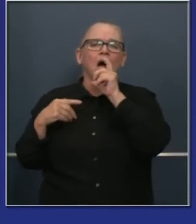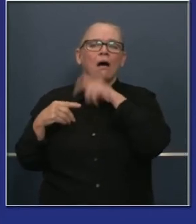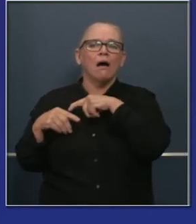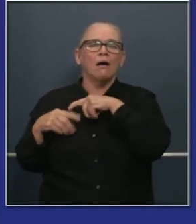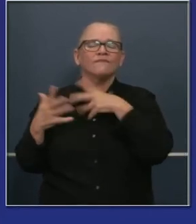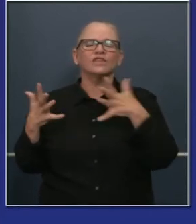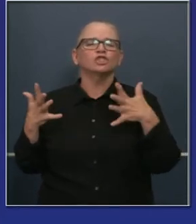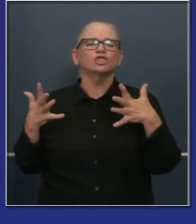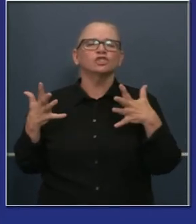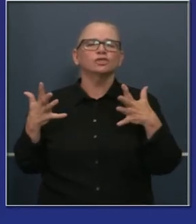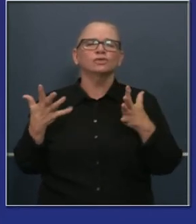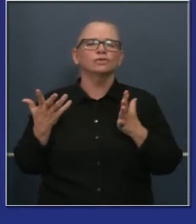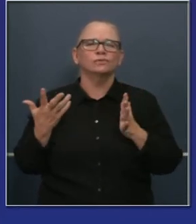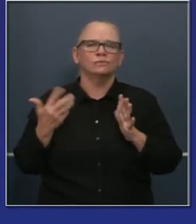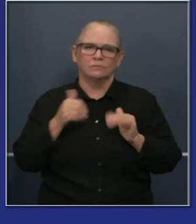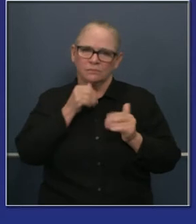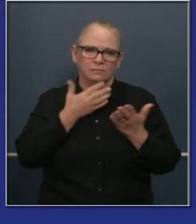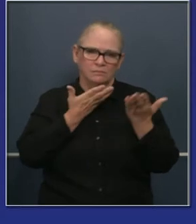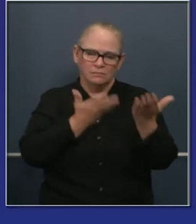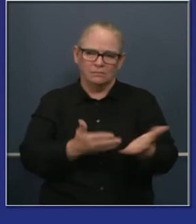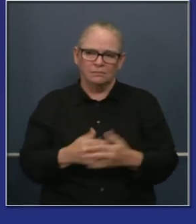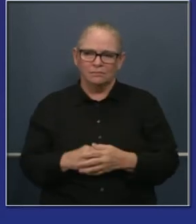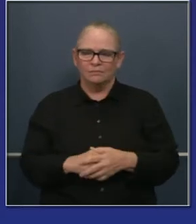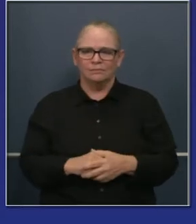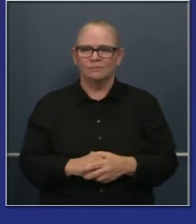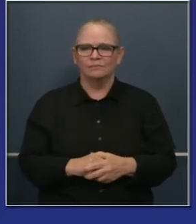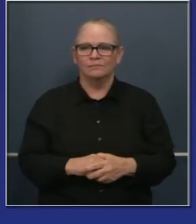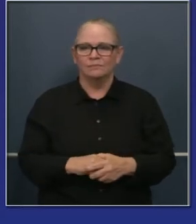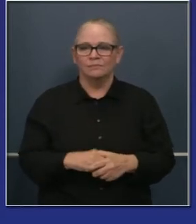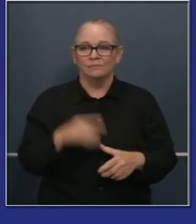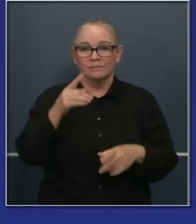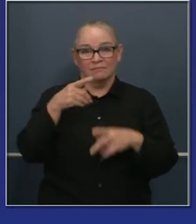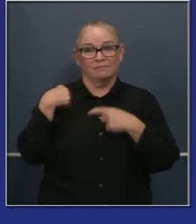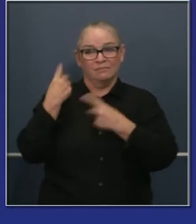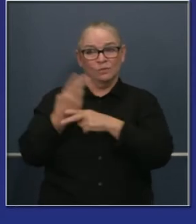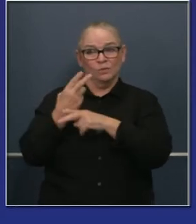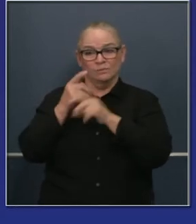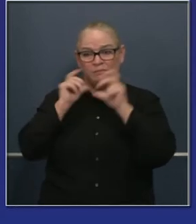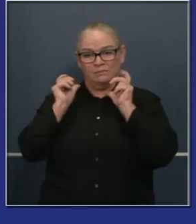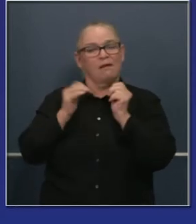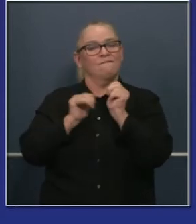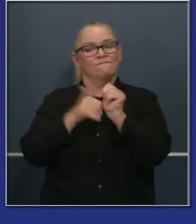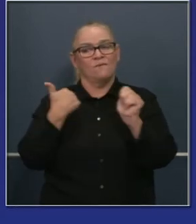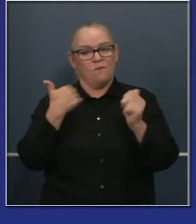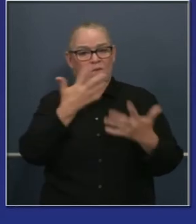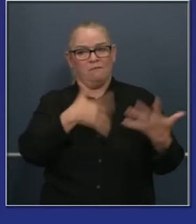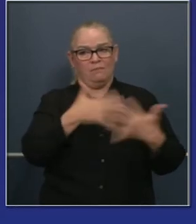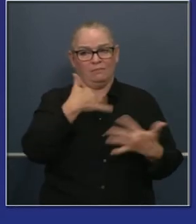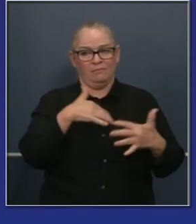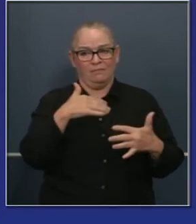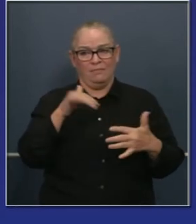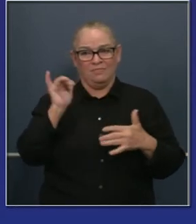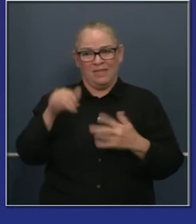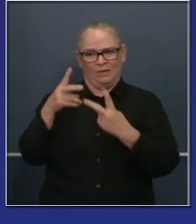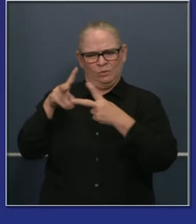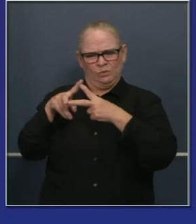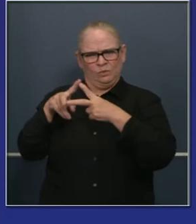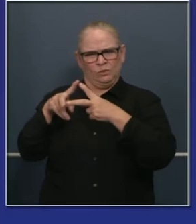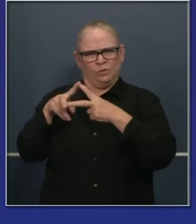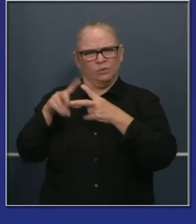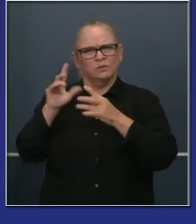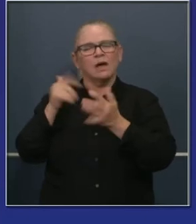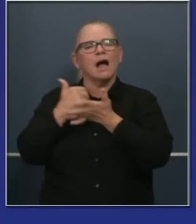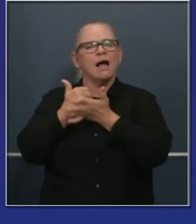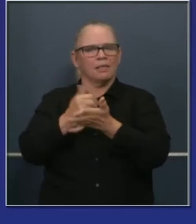tanto como es necesario todas estas cosas son herramientas claves clave que vemos con más frecuencia y nos ayuda a comprar